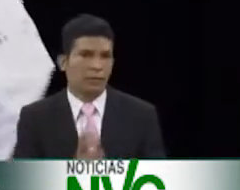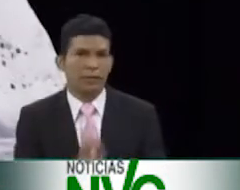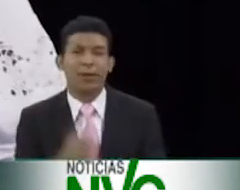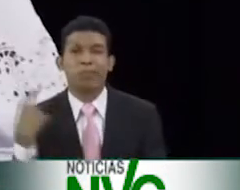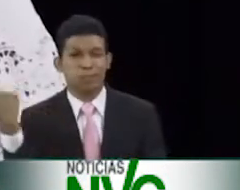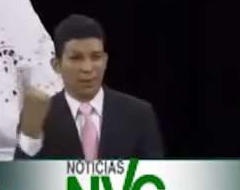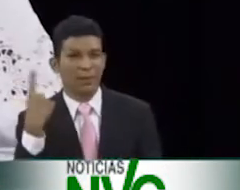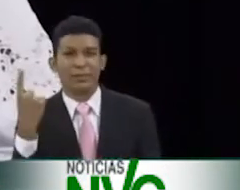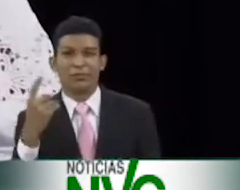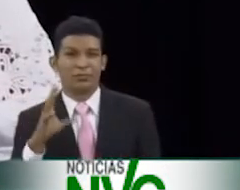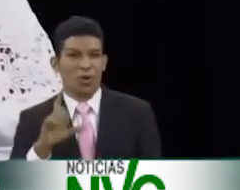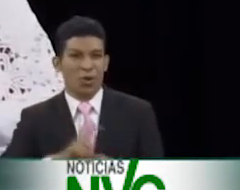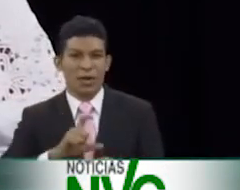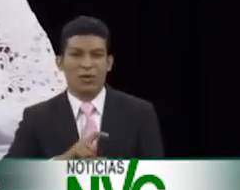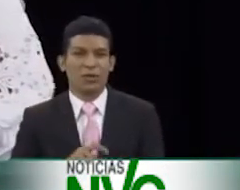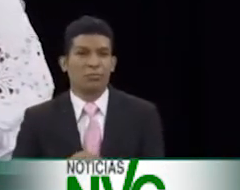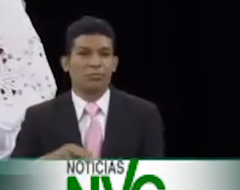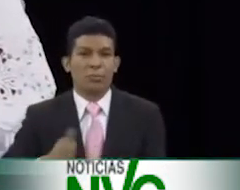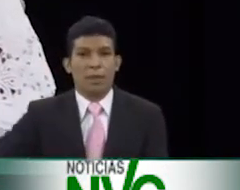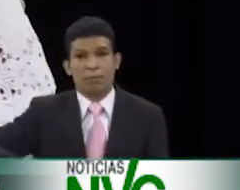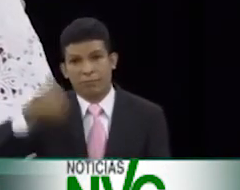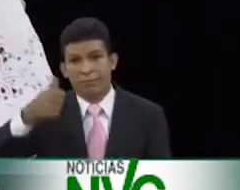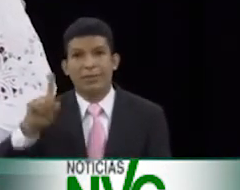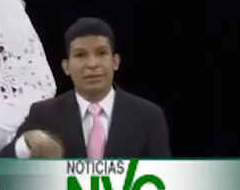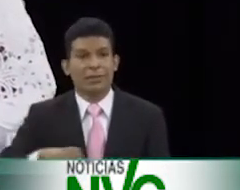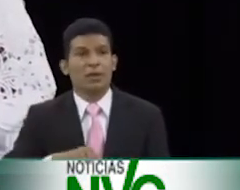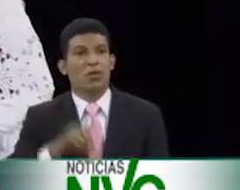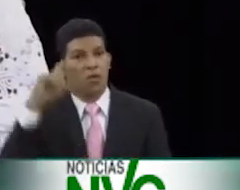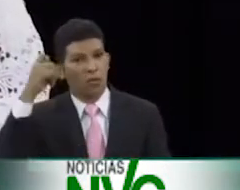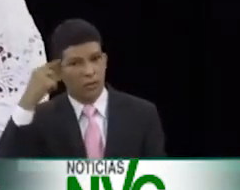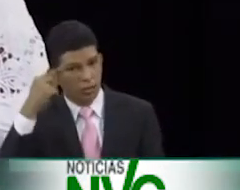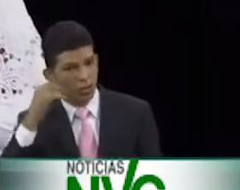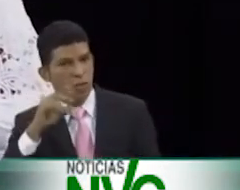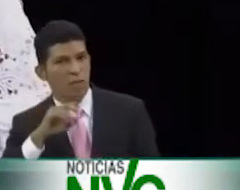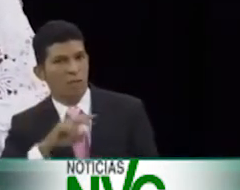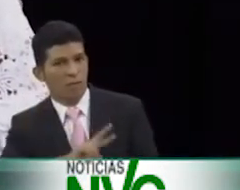rectores como la gobernación del Valle del Cauca envió al Ministerio para pedir que suspendan estas pruebas ABER.